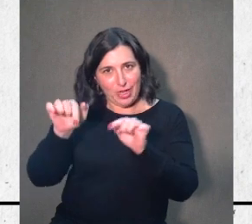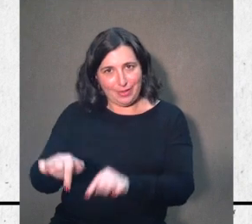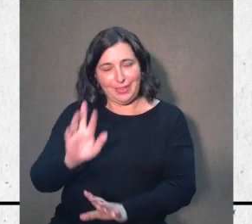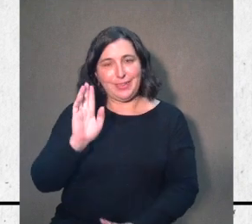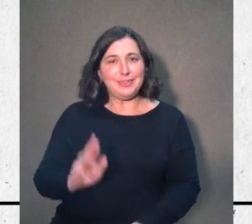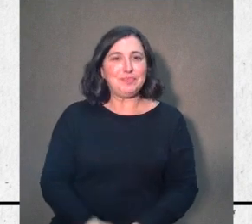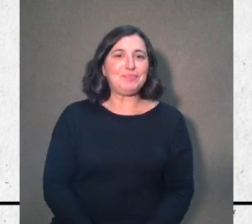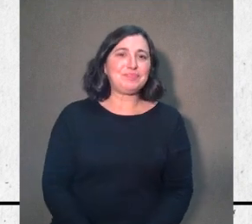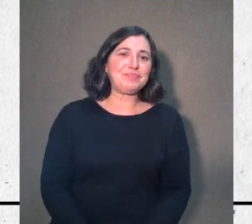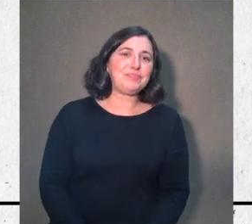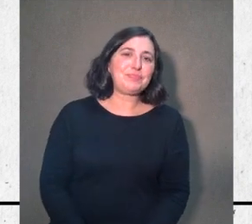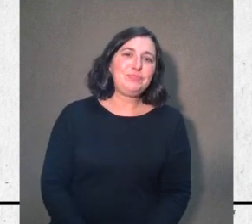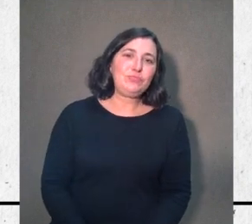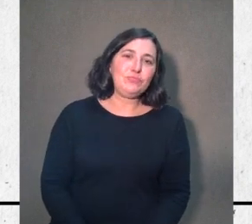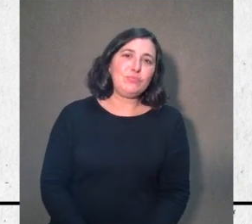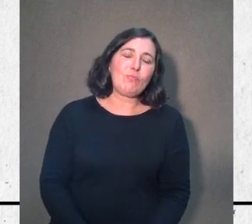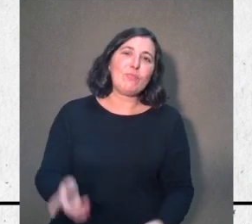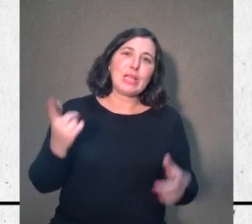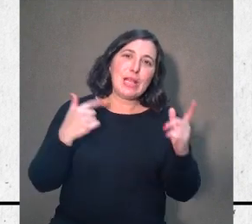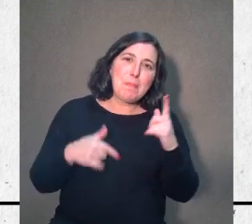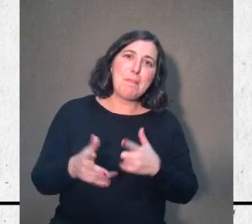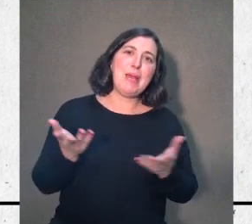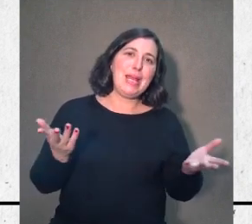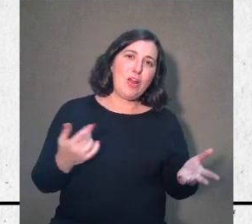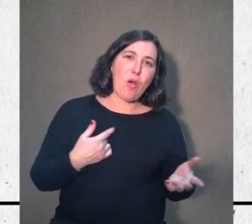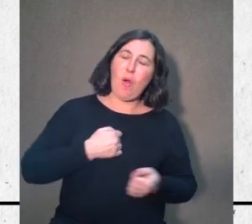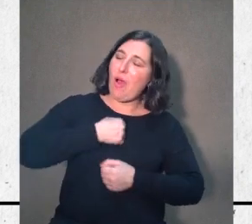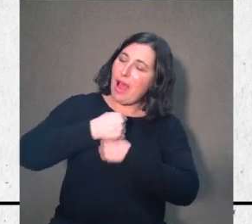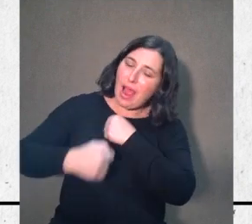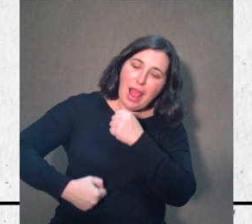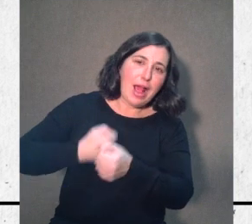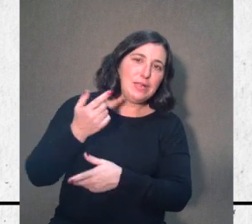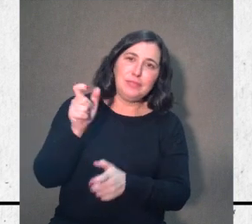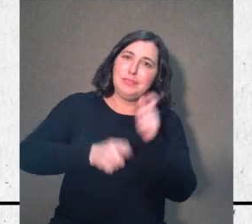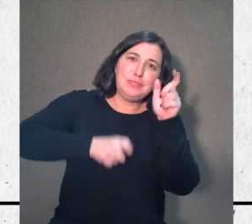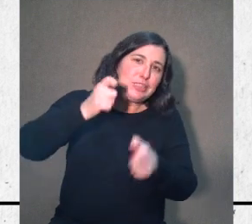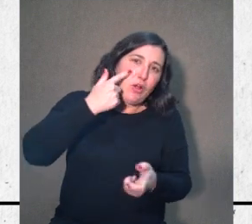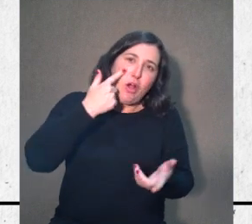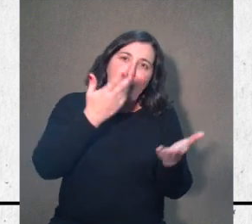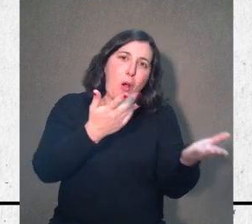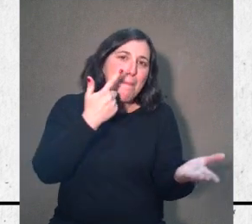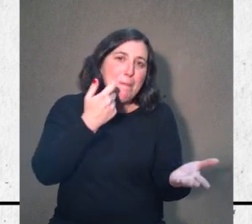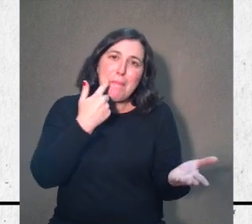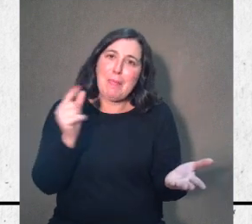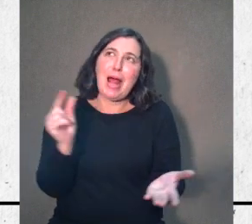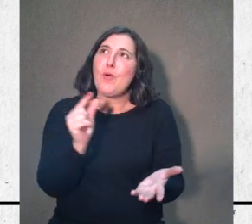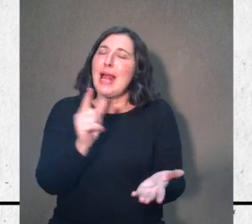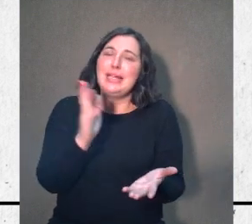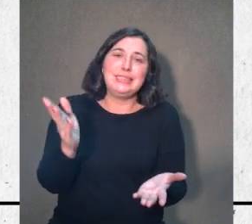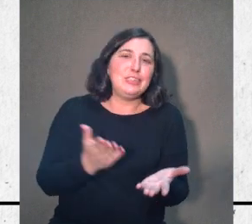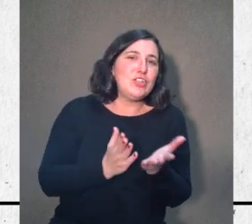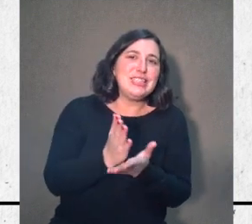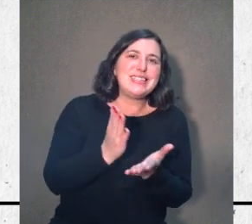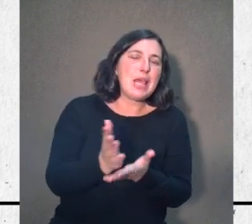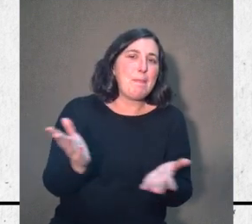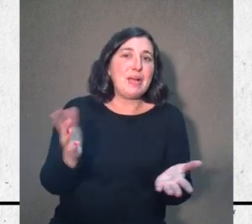pero añares, ¿no? De gente que ha pasado, y bueno, aunque sea un ratito, pero siempre alguien, me acuerdo de épocas